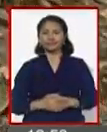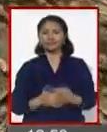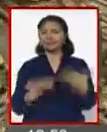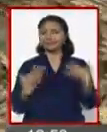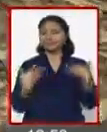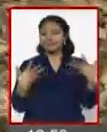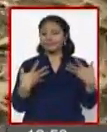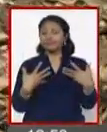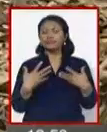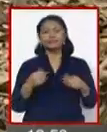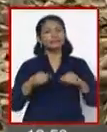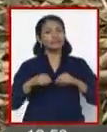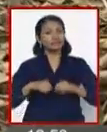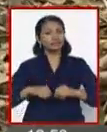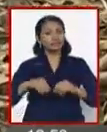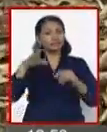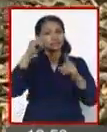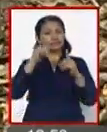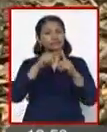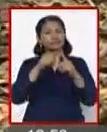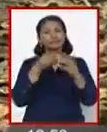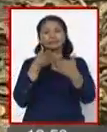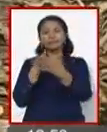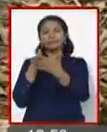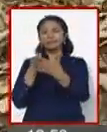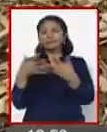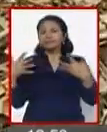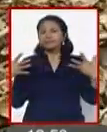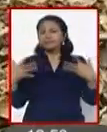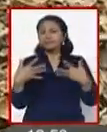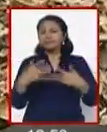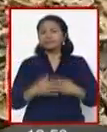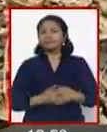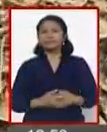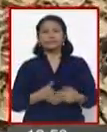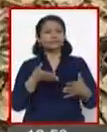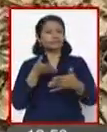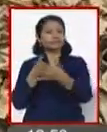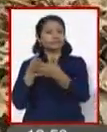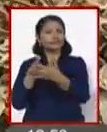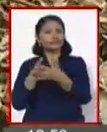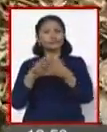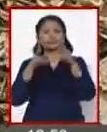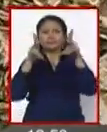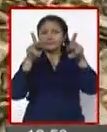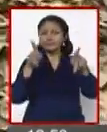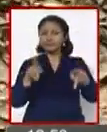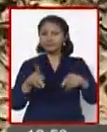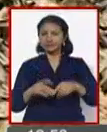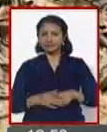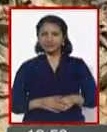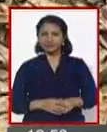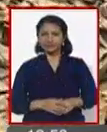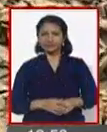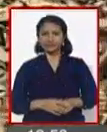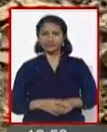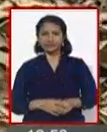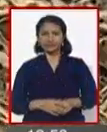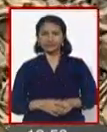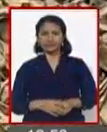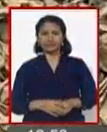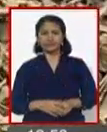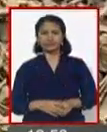teníamos de que este ciudadano siga causando zozobra, pánico y sobre todo atentando contra la humanidad,